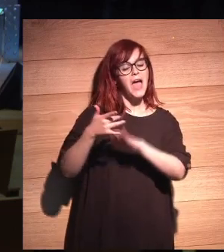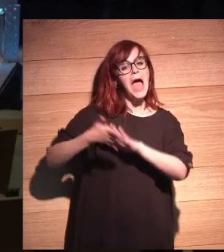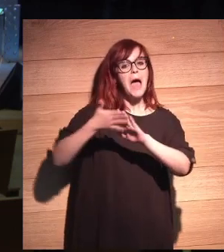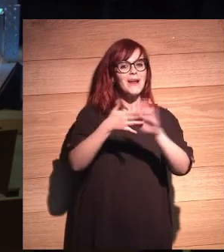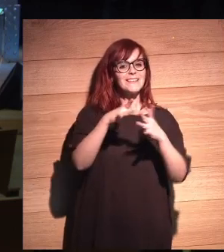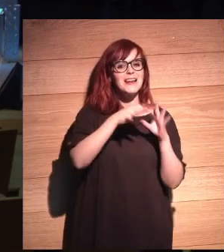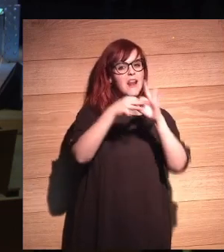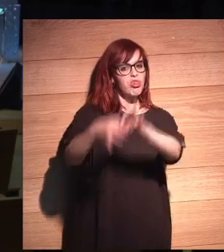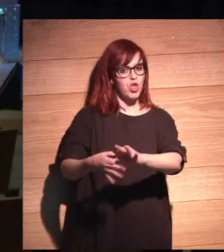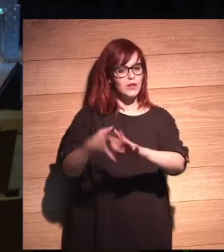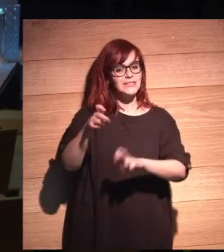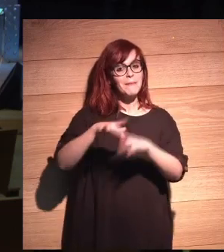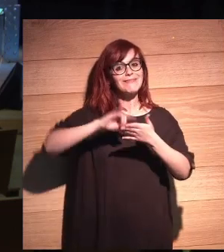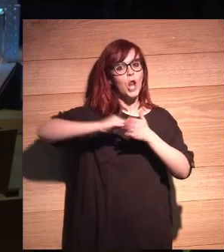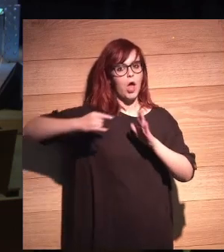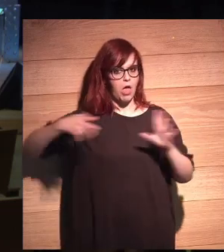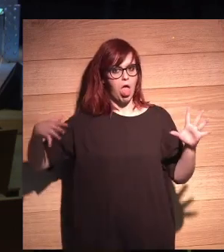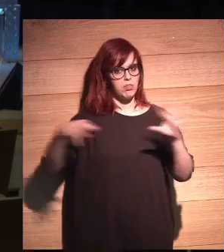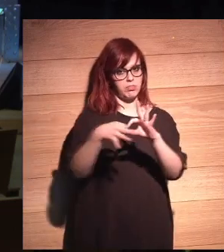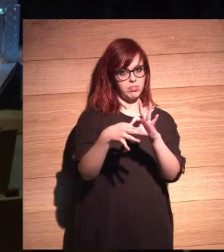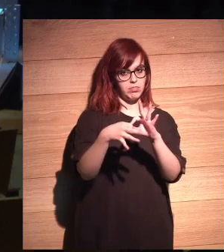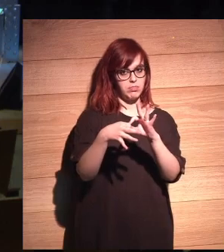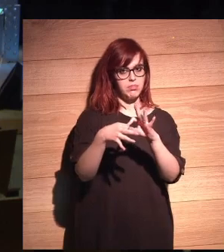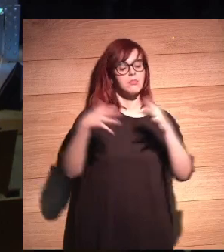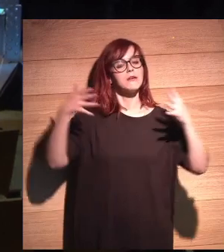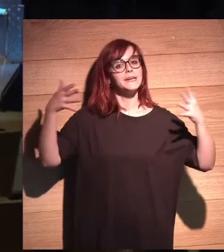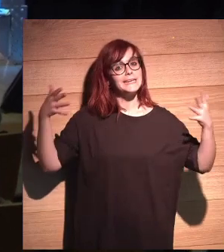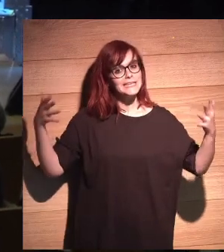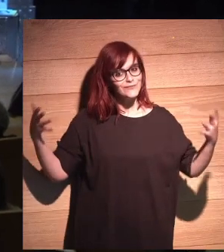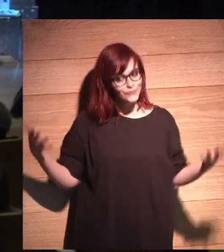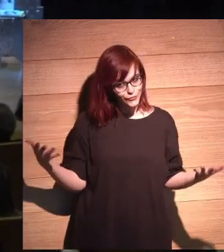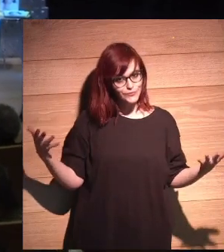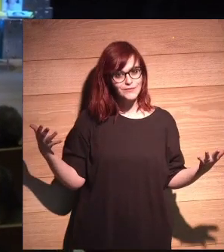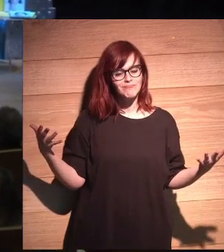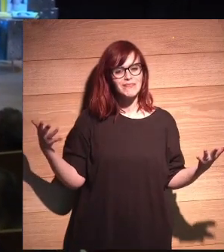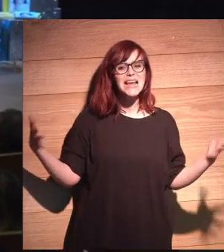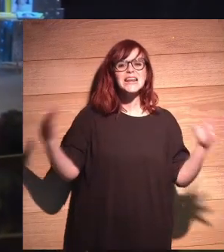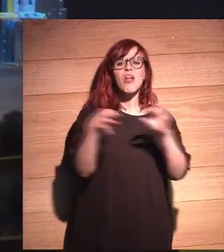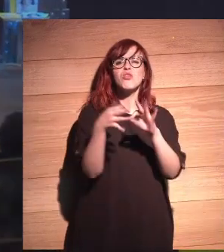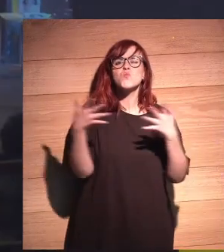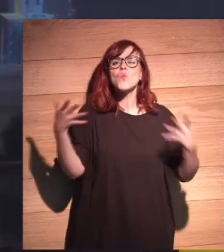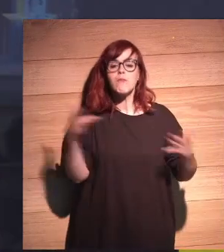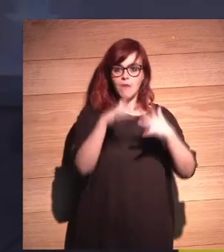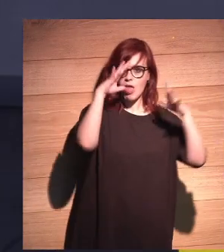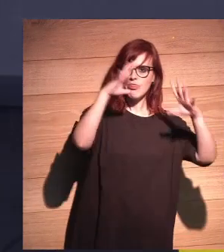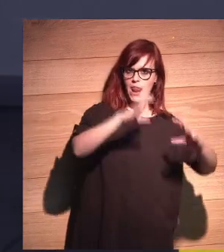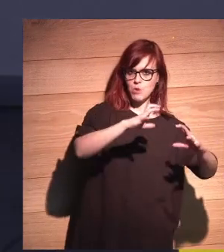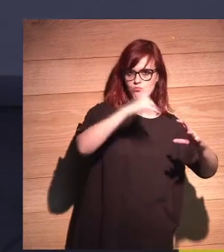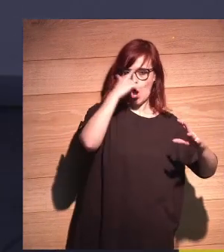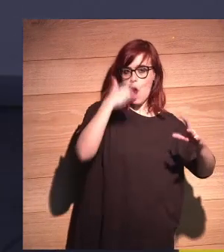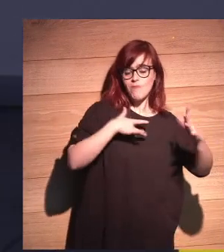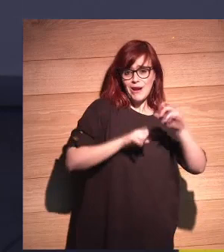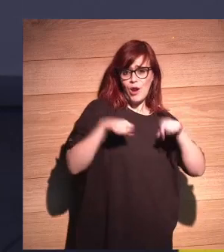de su relación con la tecnología. Y ¿qué relación tiene, no? El cerebro es un